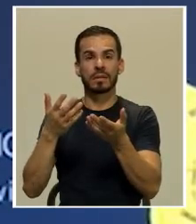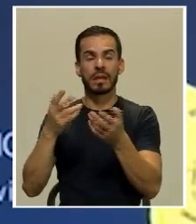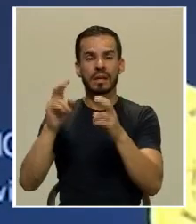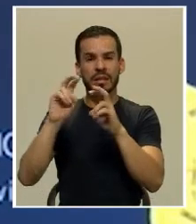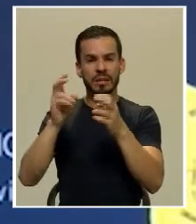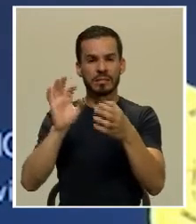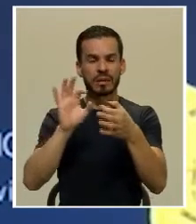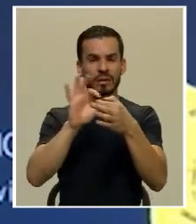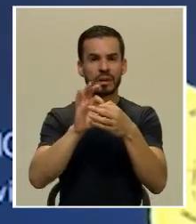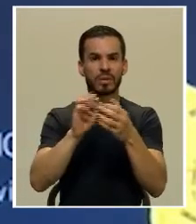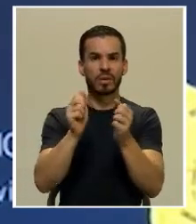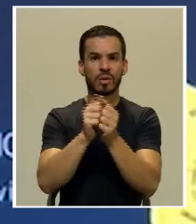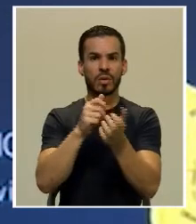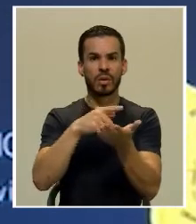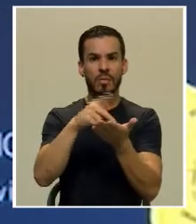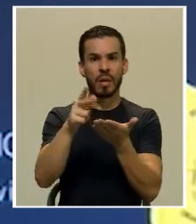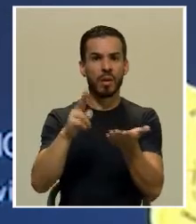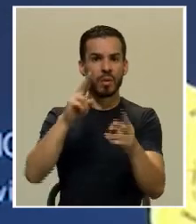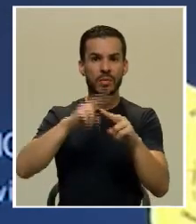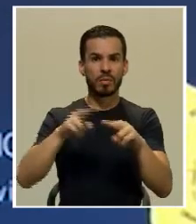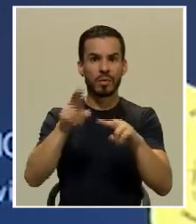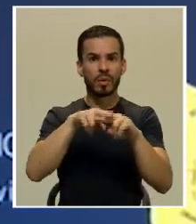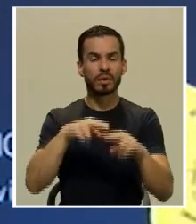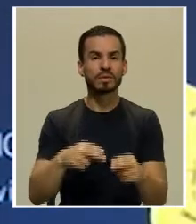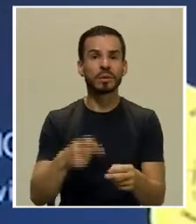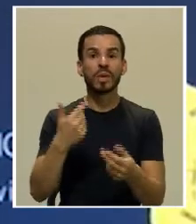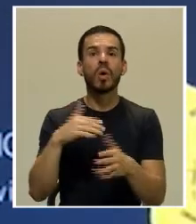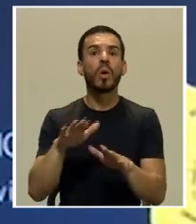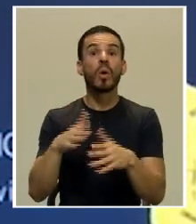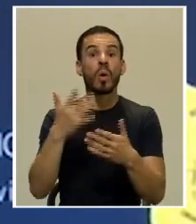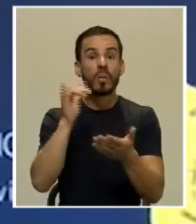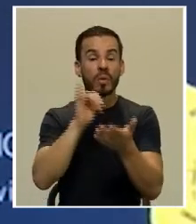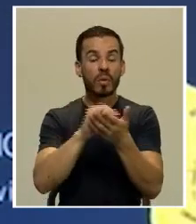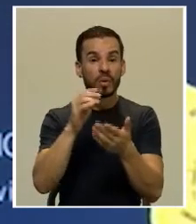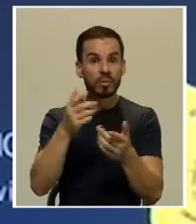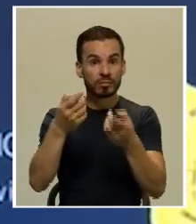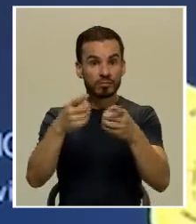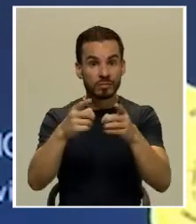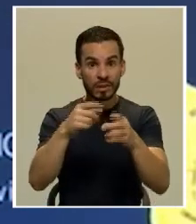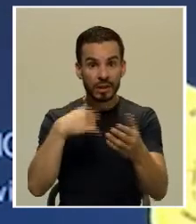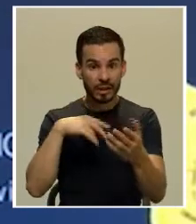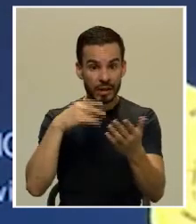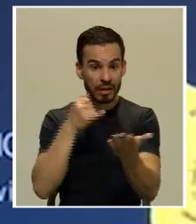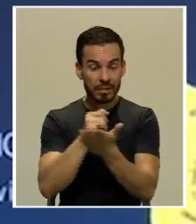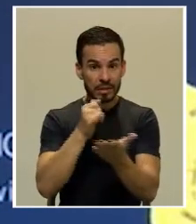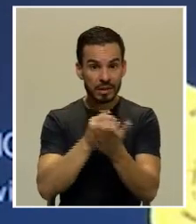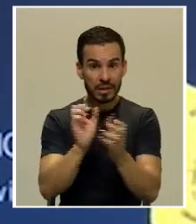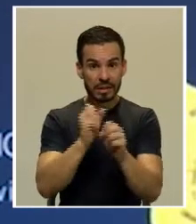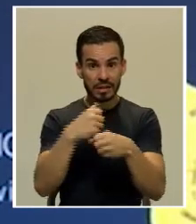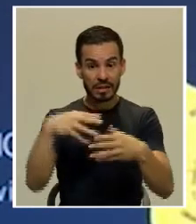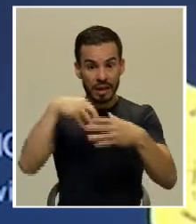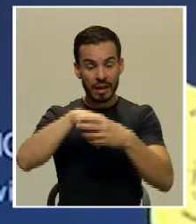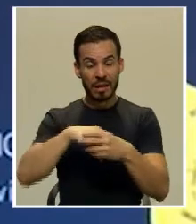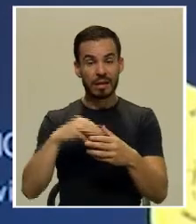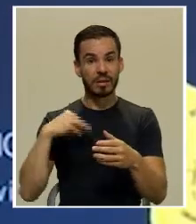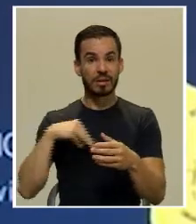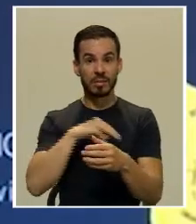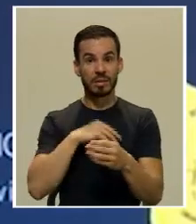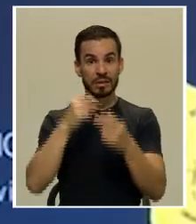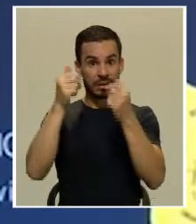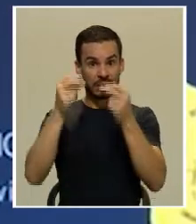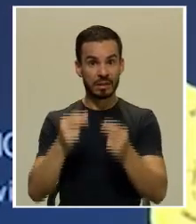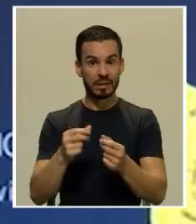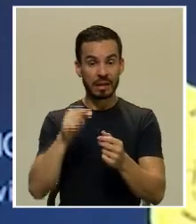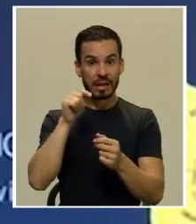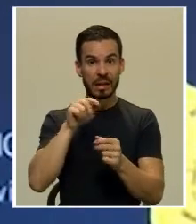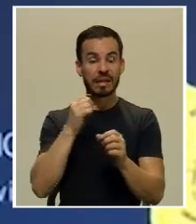a temas relacionados con el pago de impuestos y que como consecuencia de un estudio que se ha hecho internamente en el Ministerio de